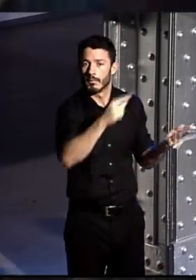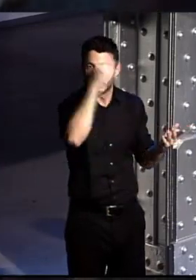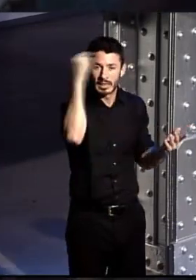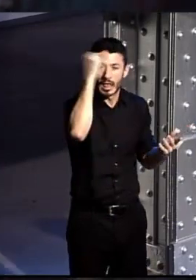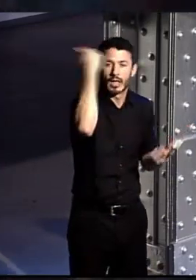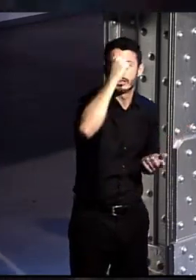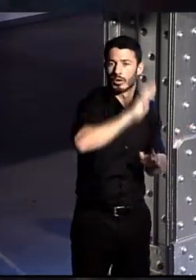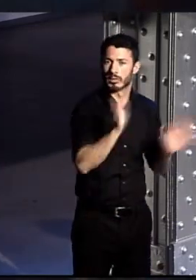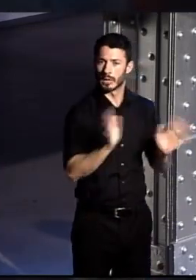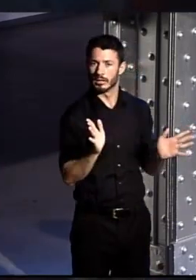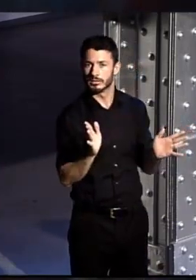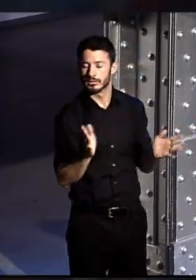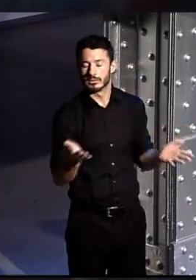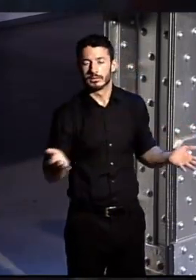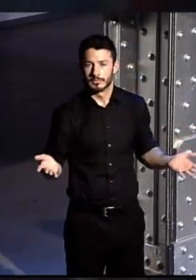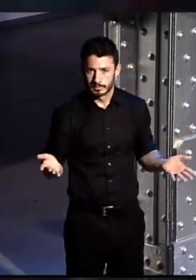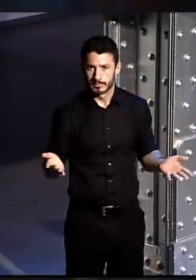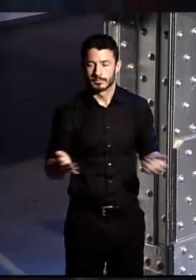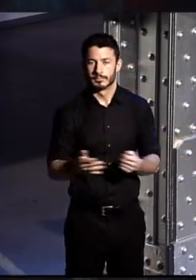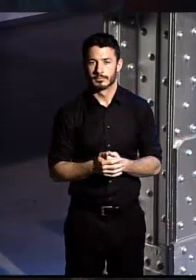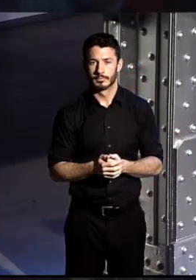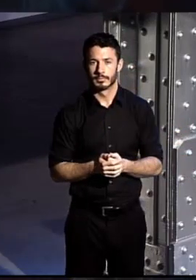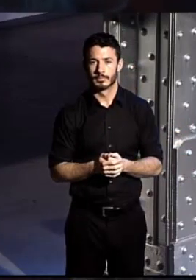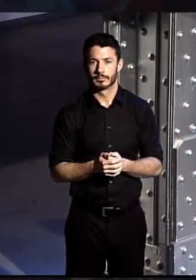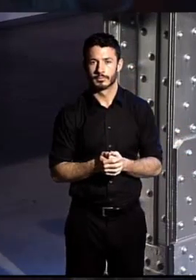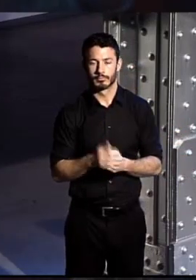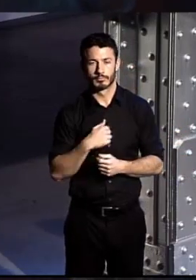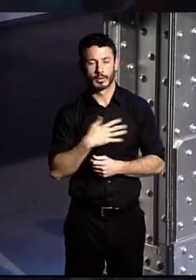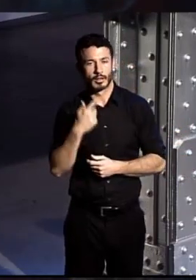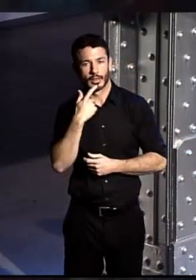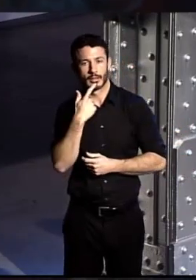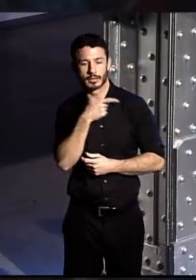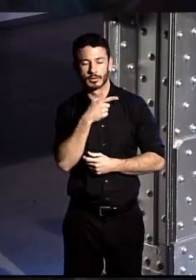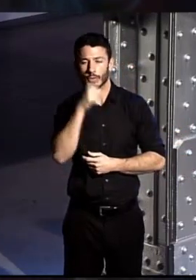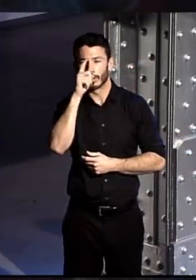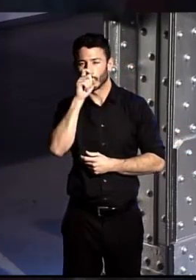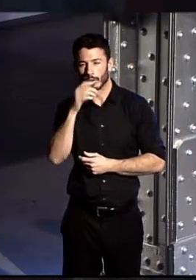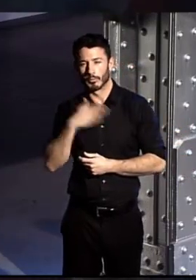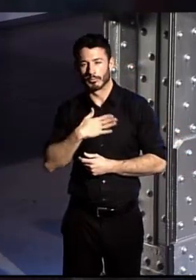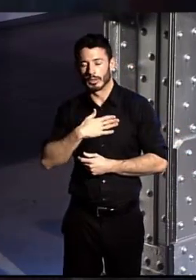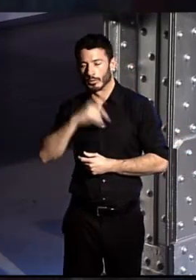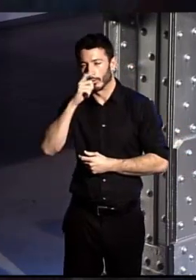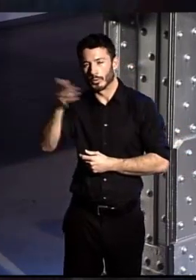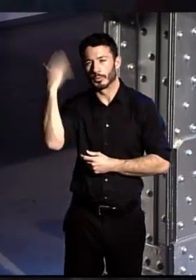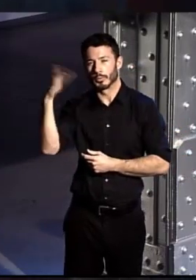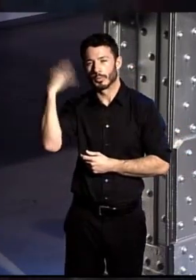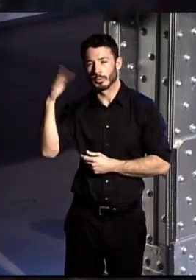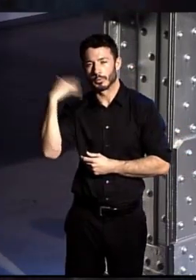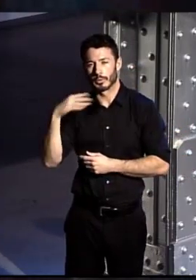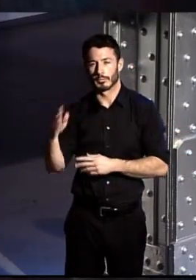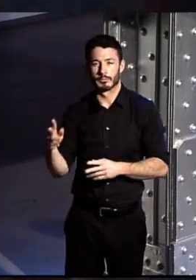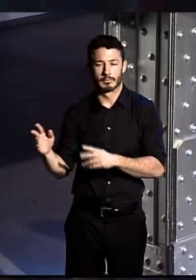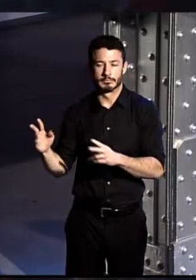del hombre, o si abarca más. Esto lo que estoy diciendo es que era un recuerdo de una lectura, o sea, es un recuerdo muy parcial.